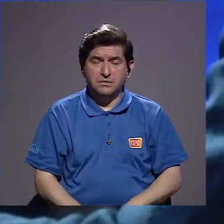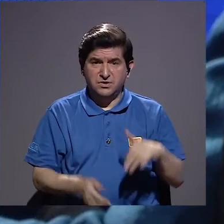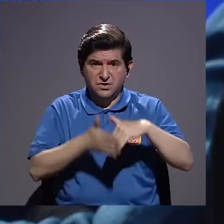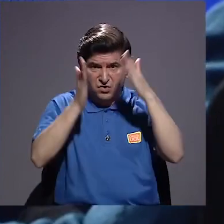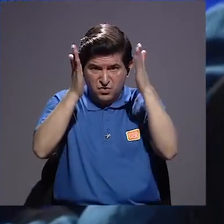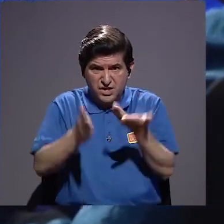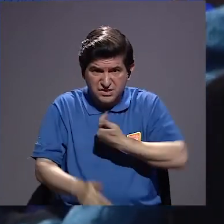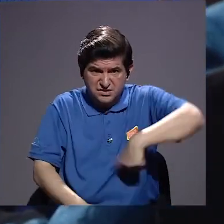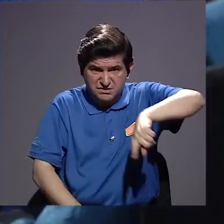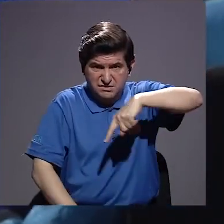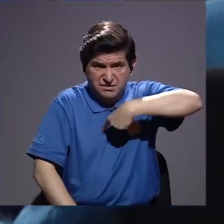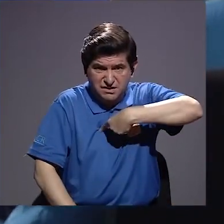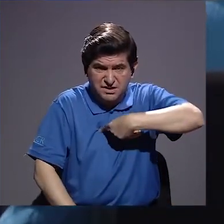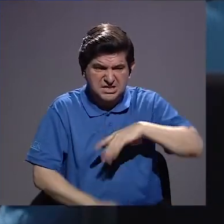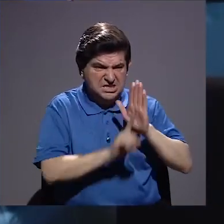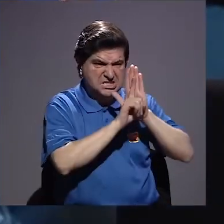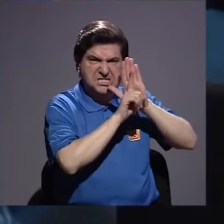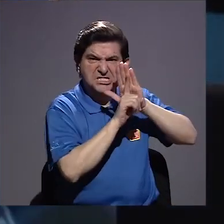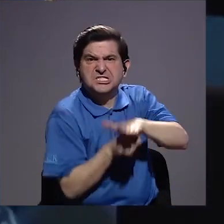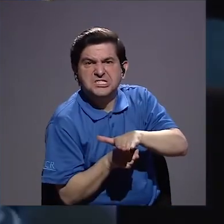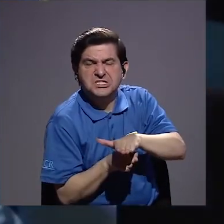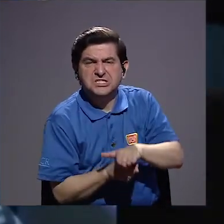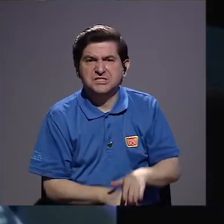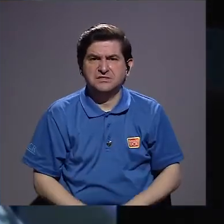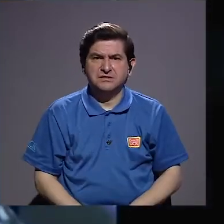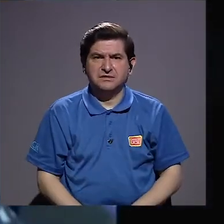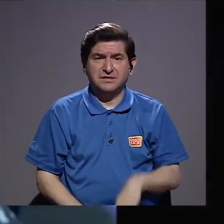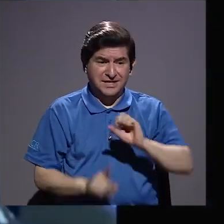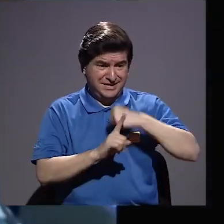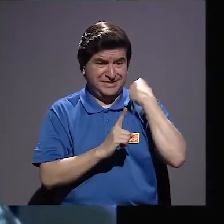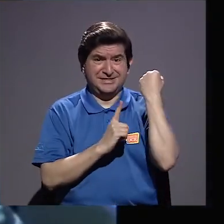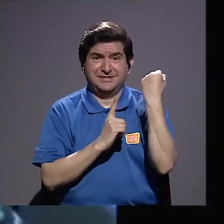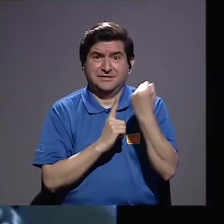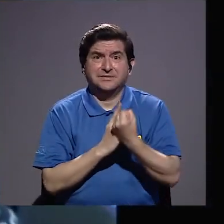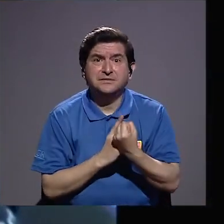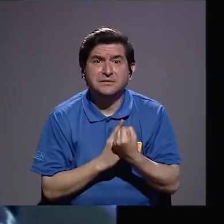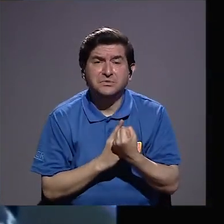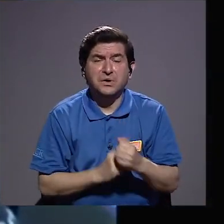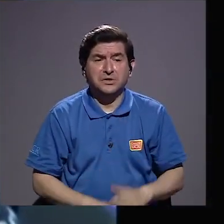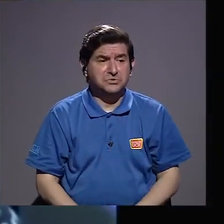las estudiantes fuéramos acosadas y hostigadas,